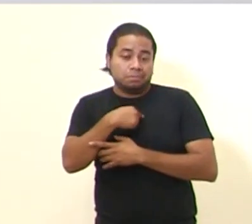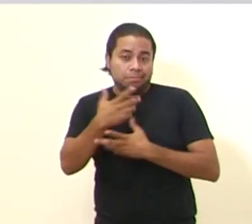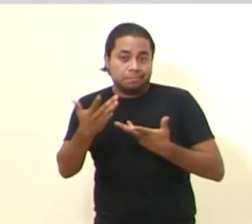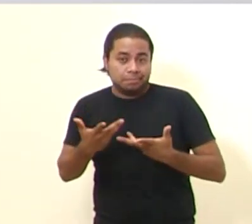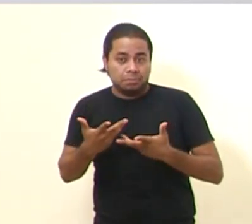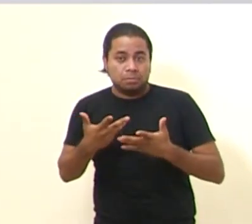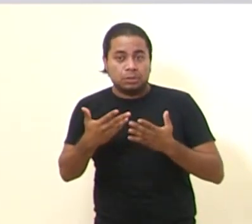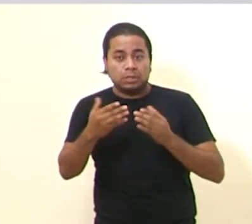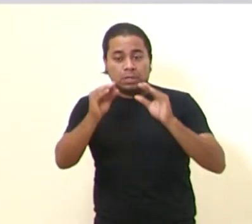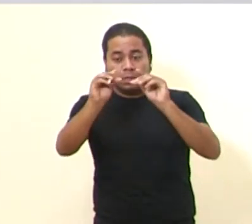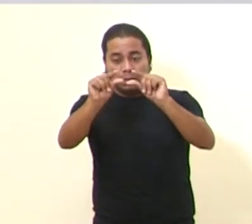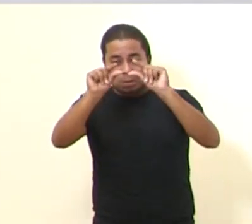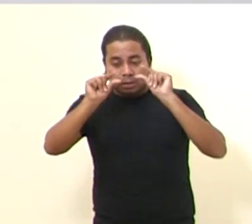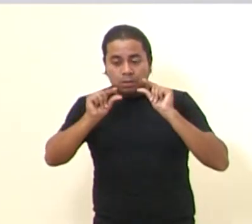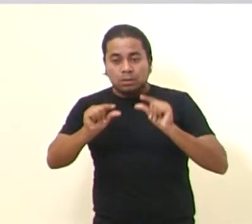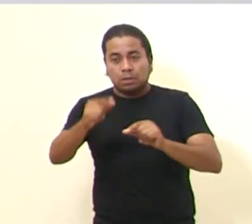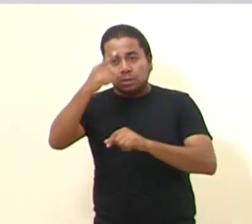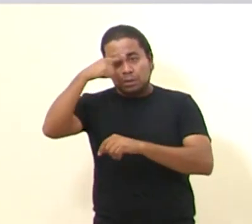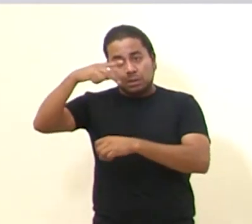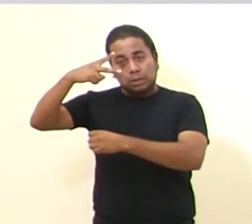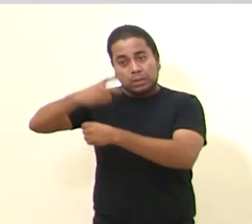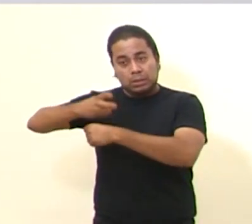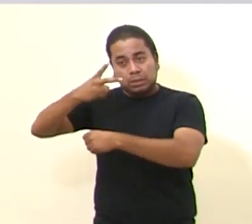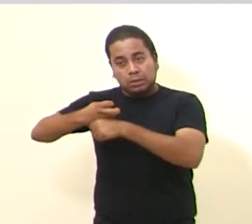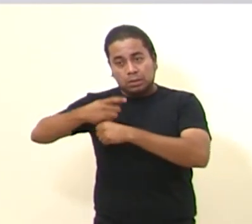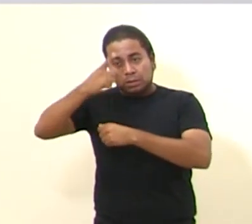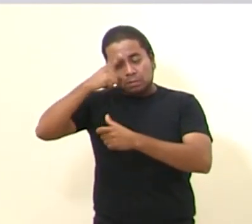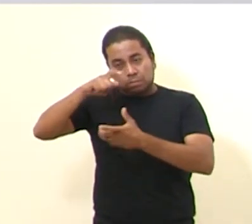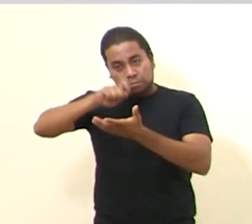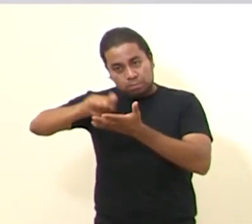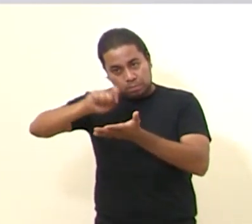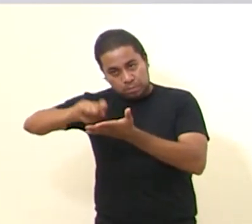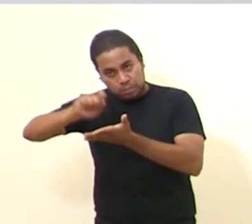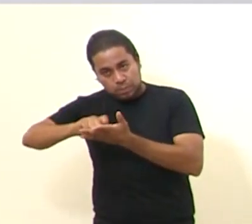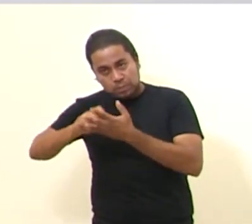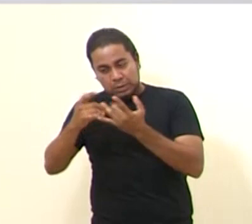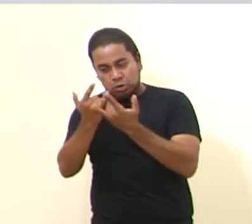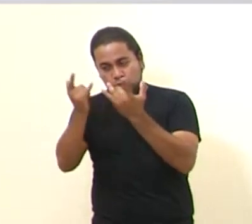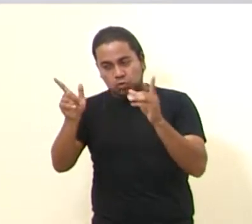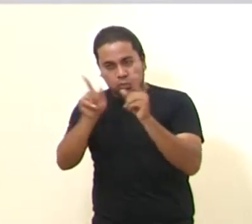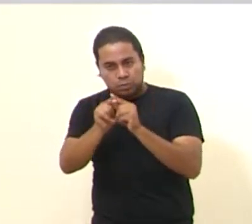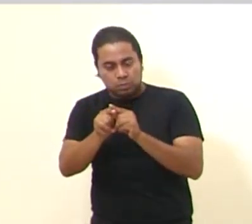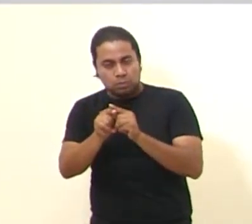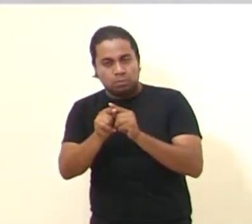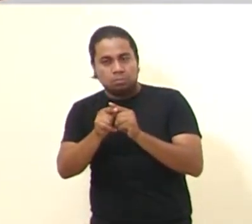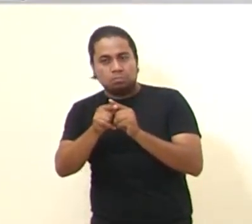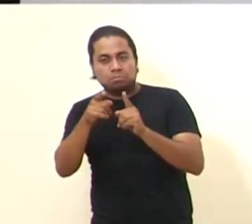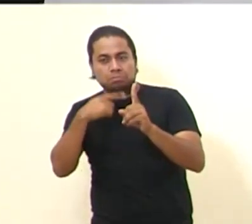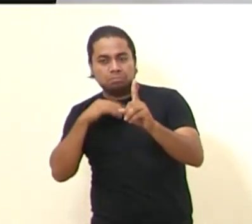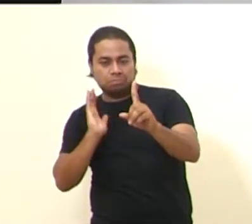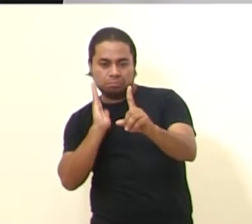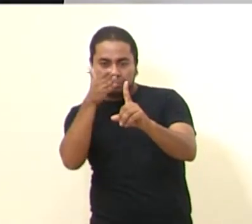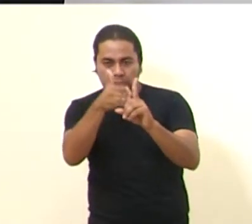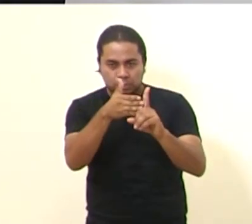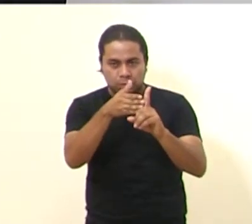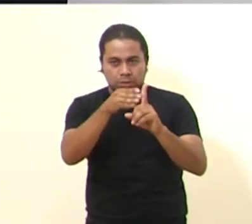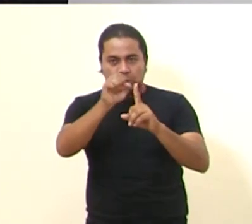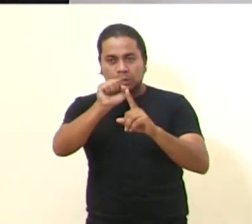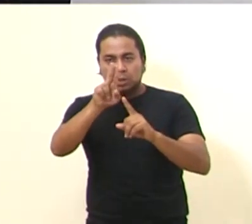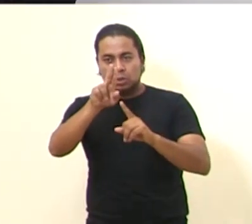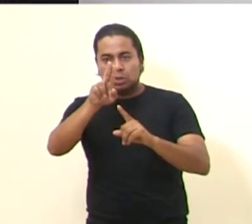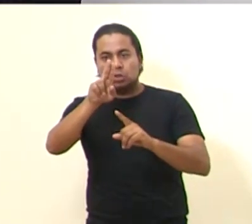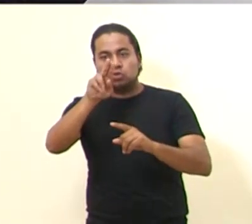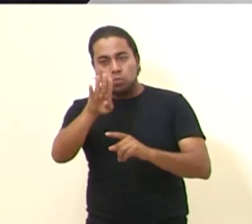El siguiente entonces paso para hacer una monografía es determinar los subtemas.